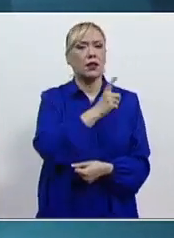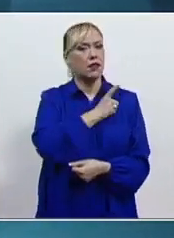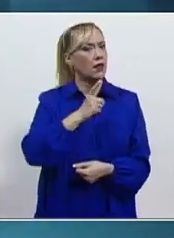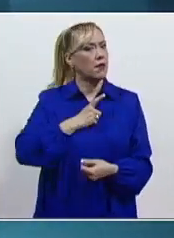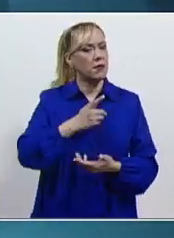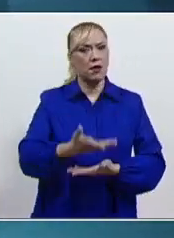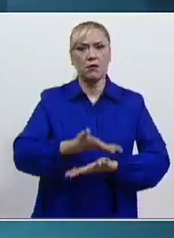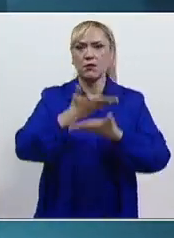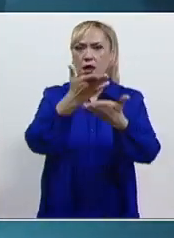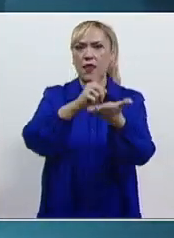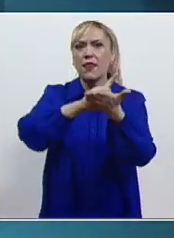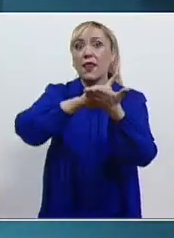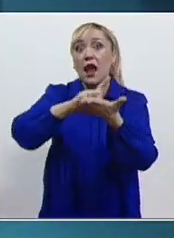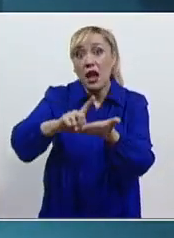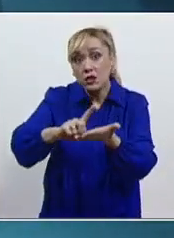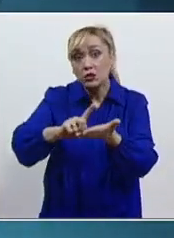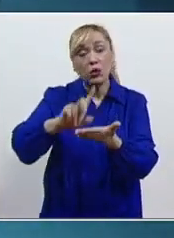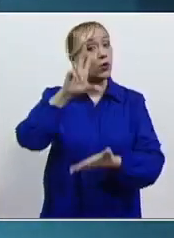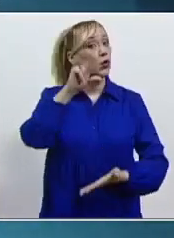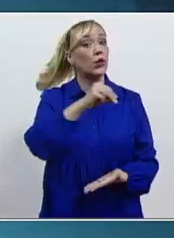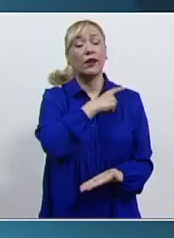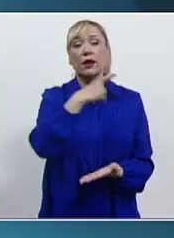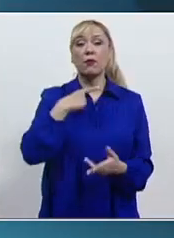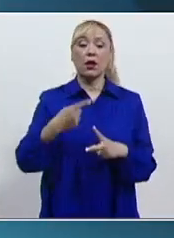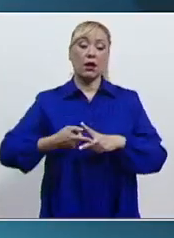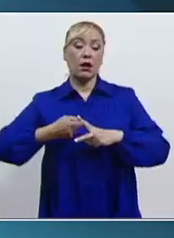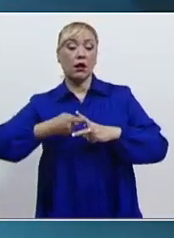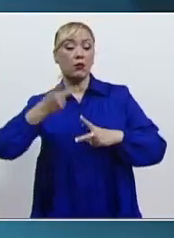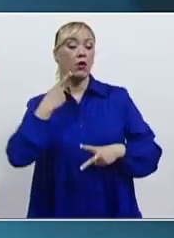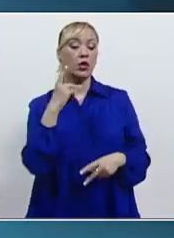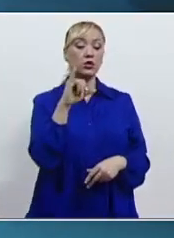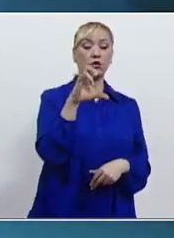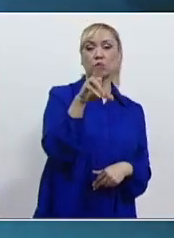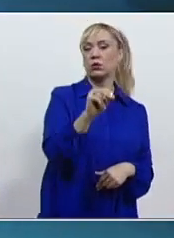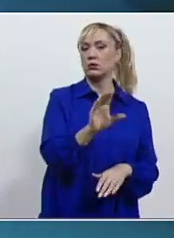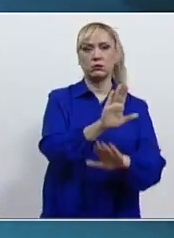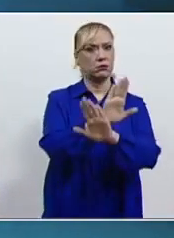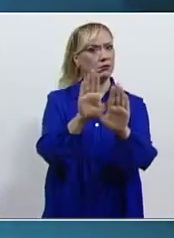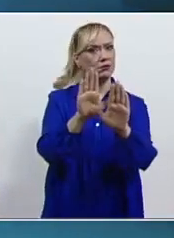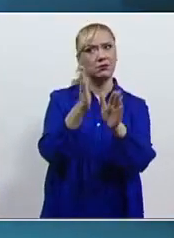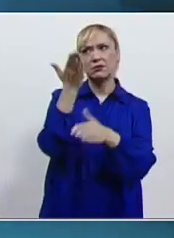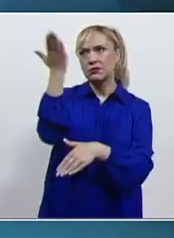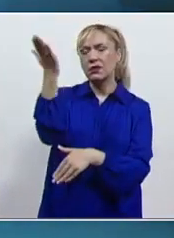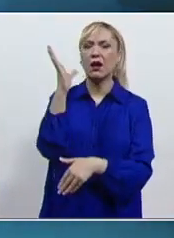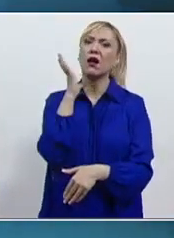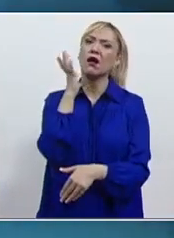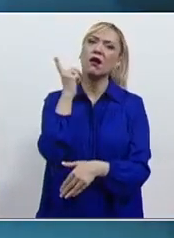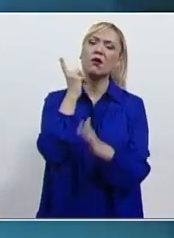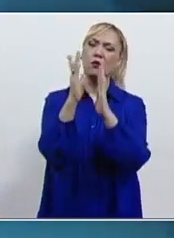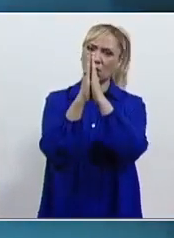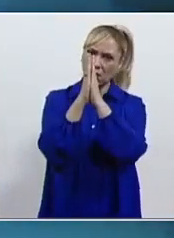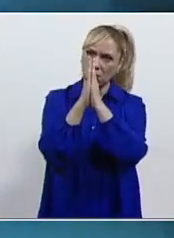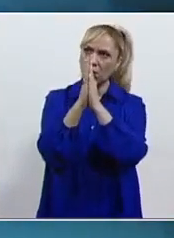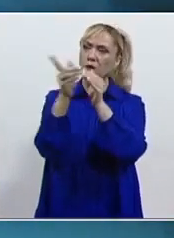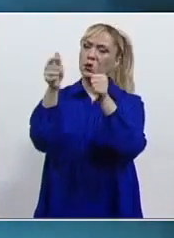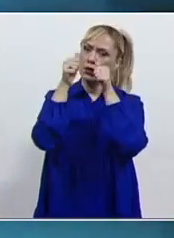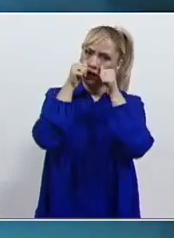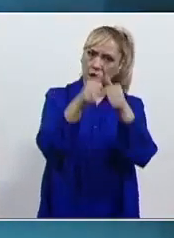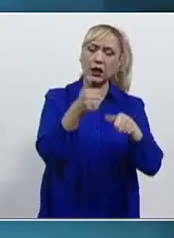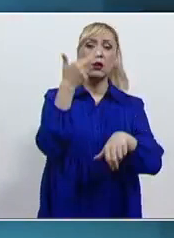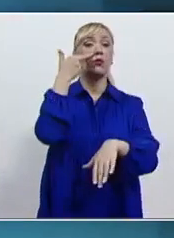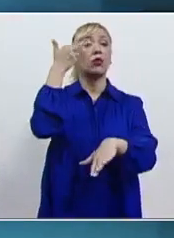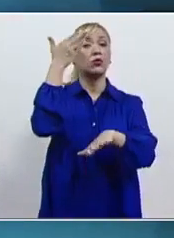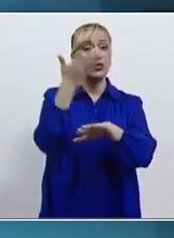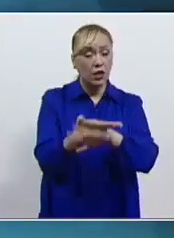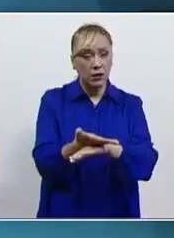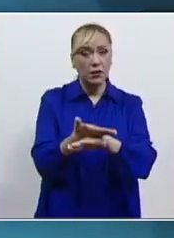como un derecho y no debe ser objeto de cálculos políticos, por lo que hace un llamado a la Cámara de Diputados para que actúe con responsabilidad